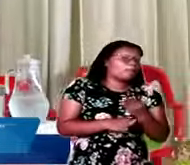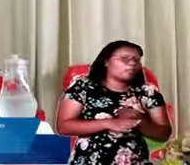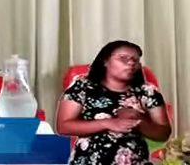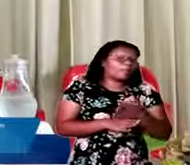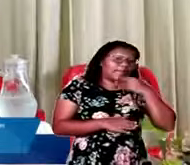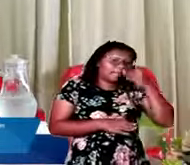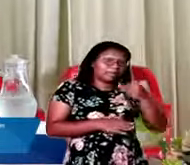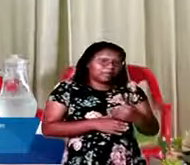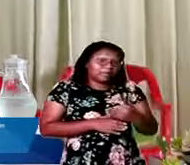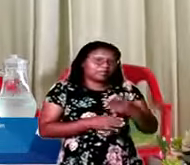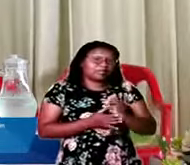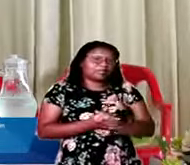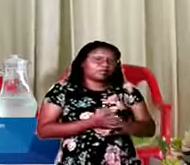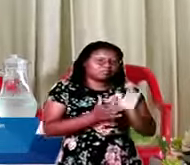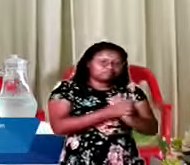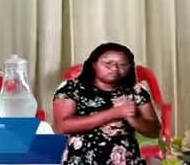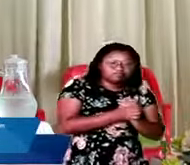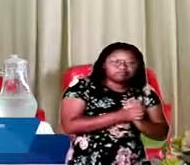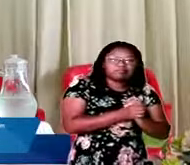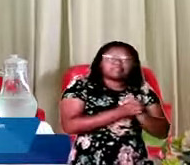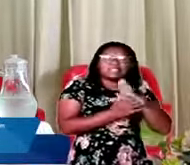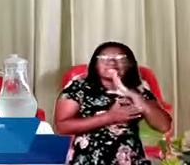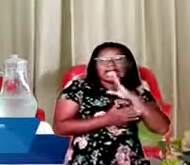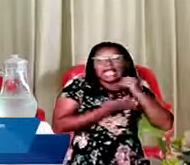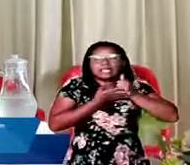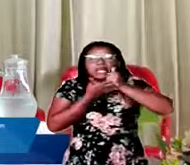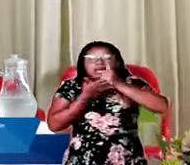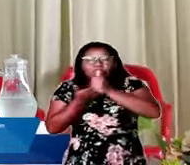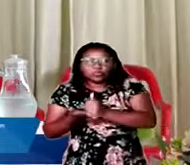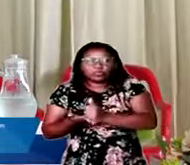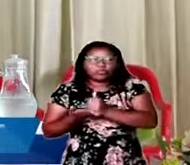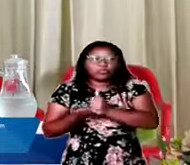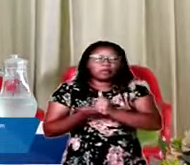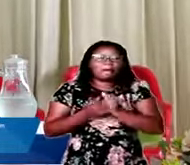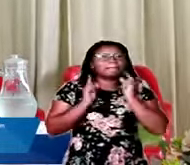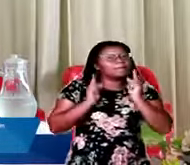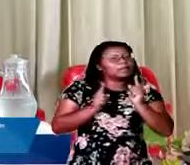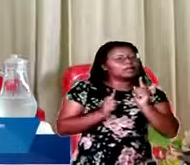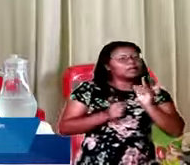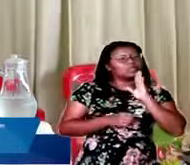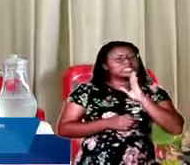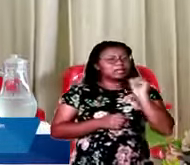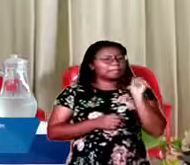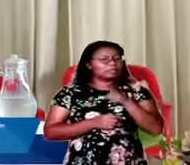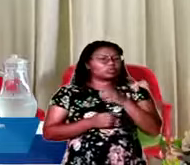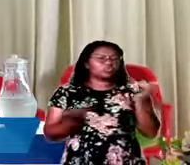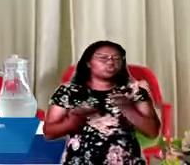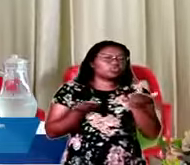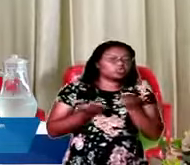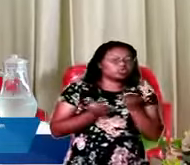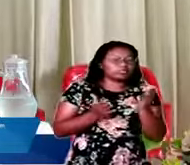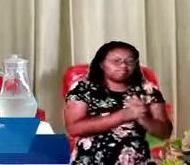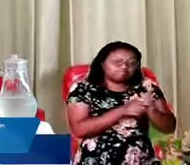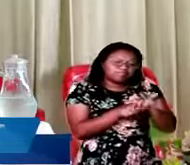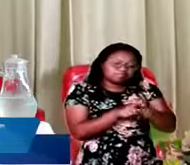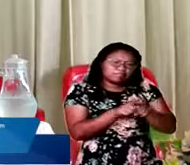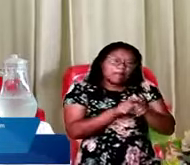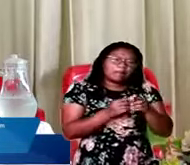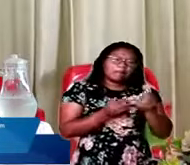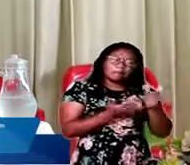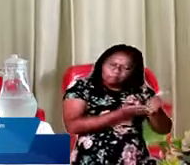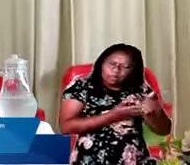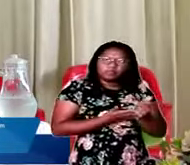verdadero prójimo es el que ayudó. Pero la gente pregunta, bueno, ¿y dónde estará mi prójimo para que me ayude?